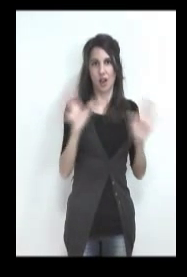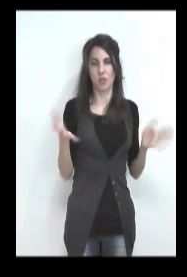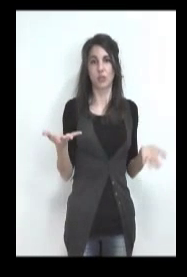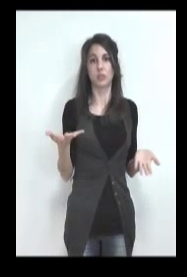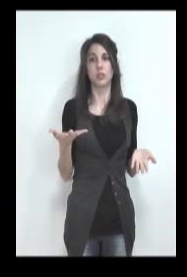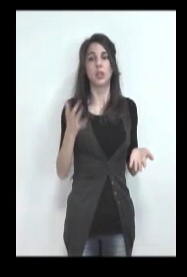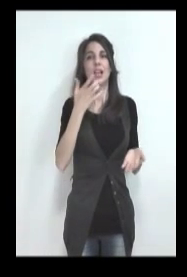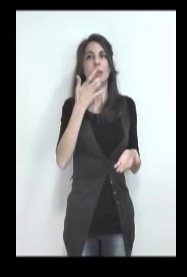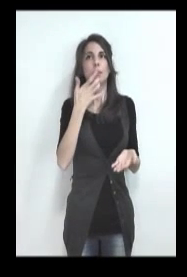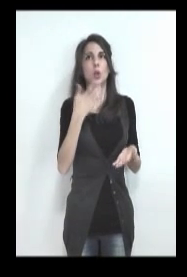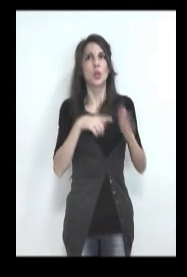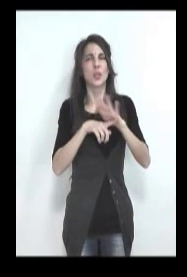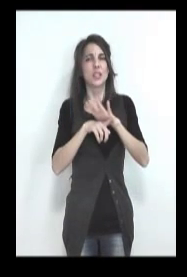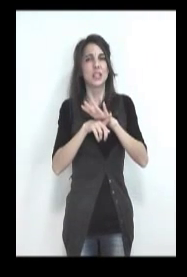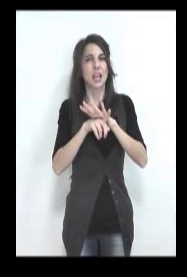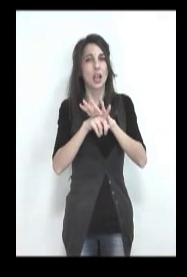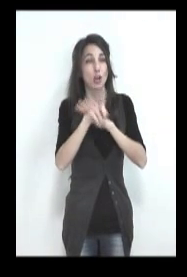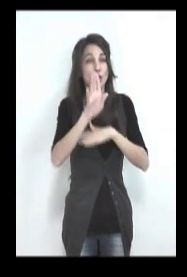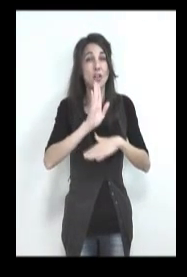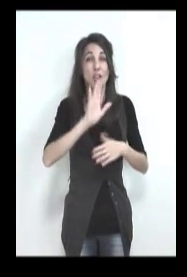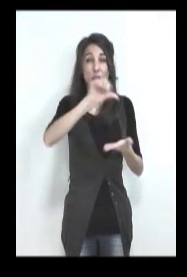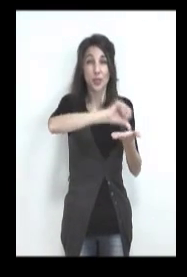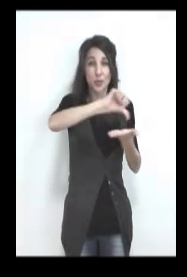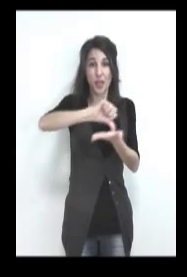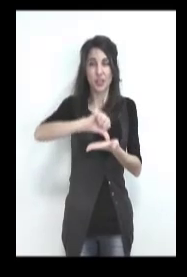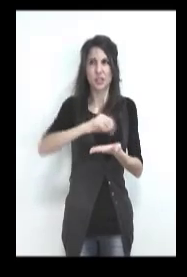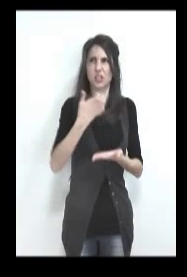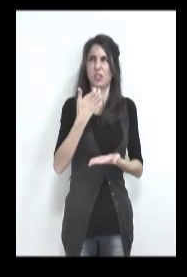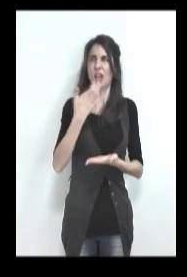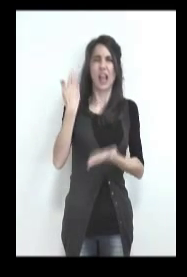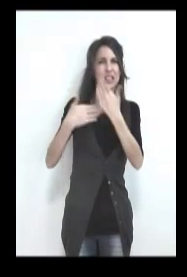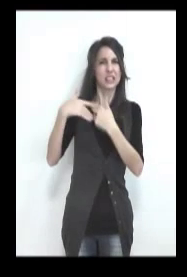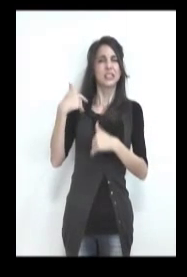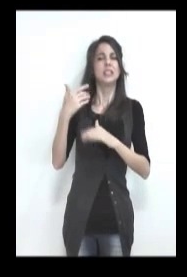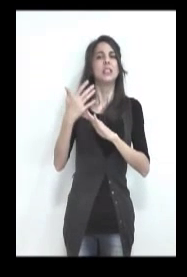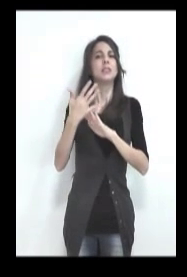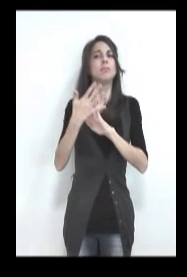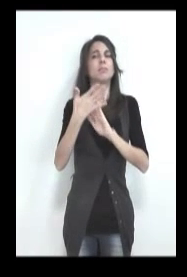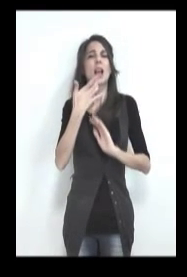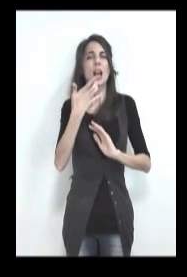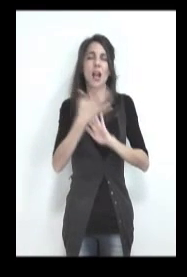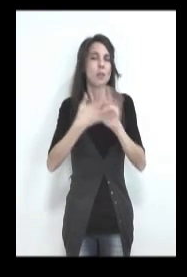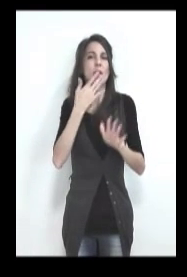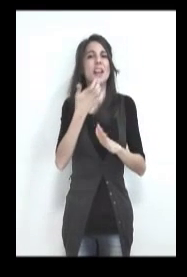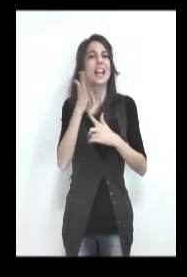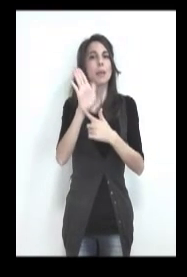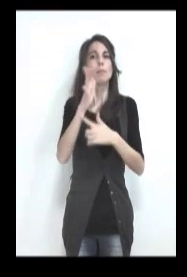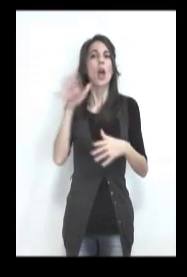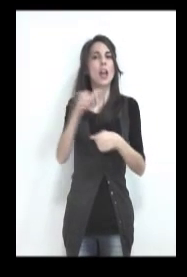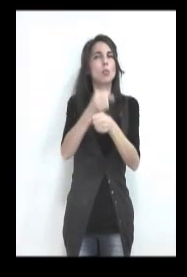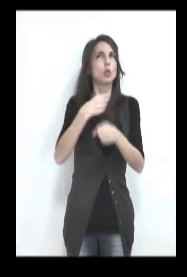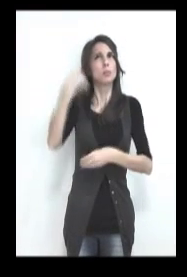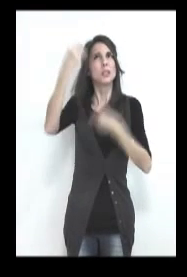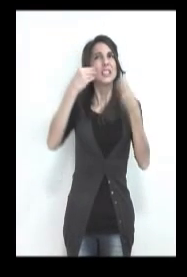El desarrollo de esas ciudades, ponía el ejemplo antes del aeropuerto, pensando en que es como